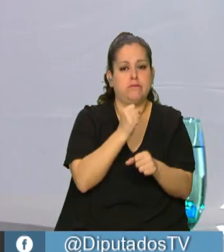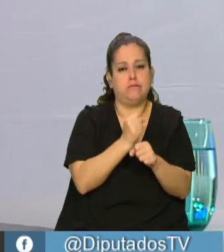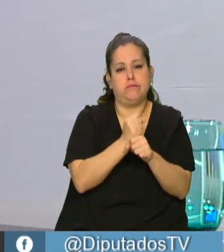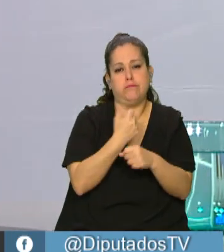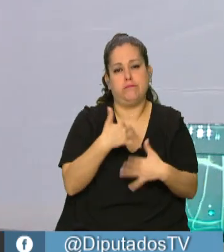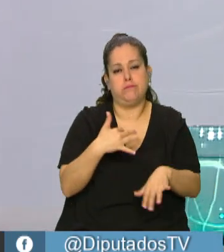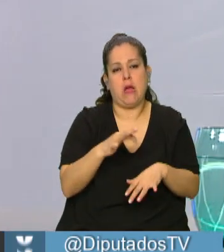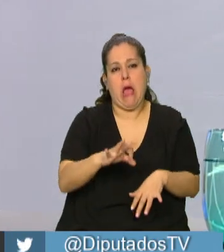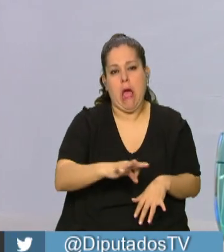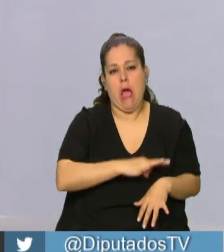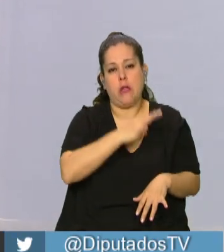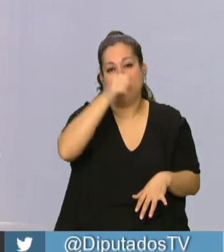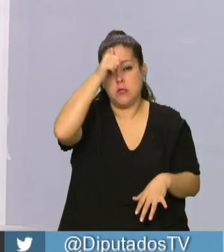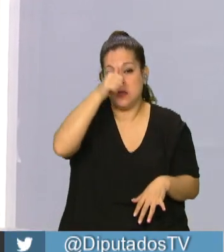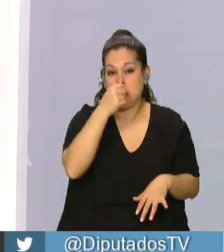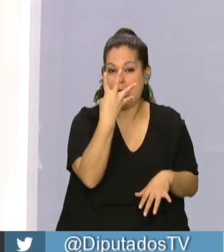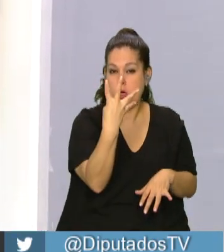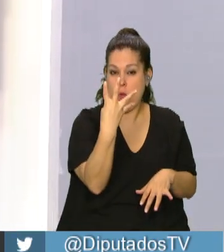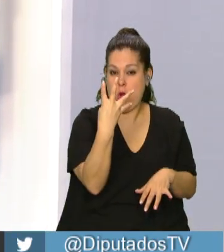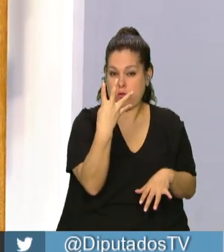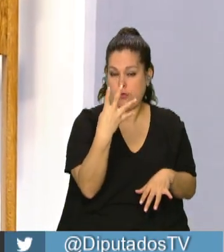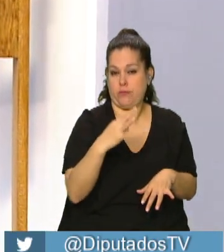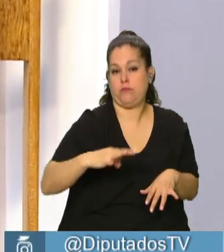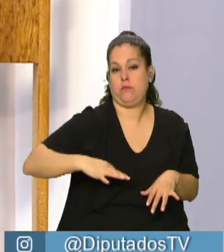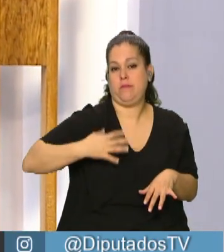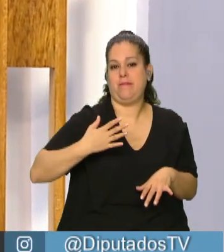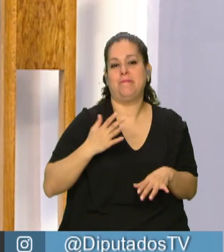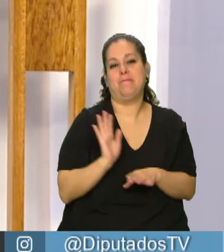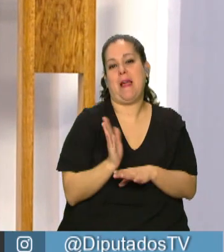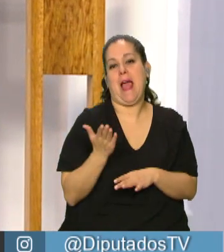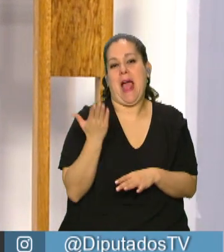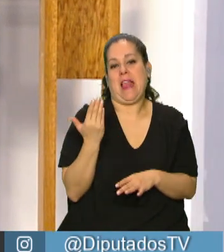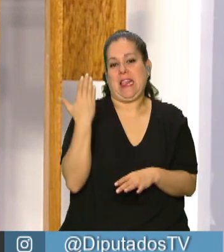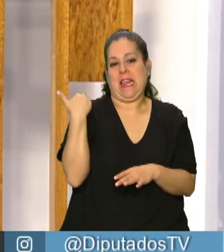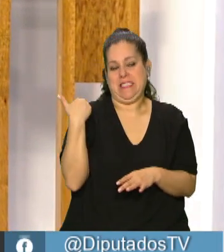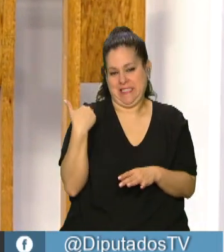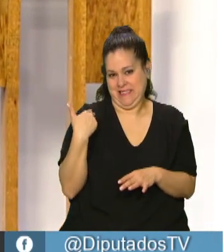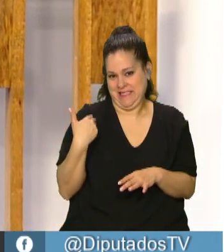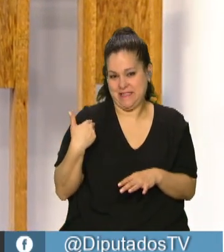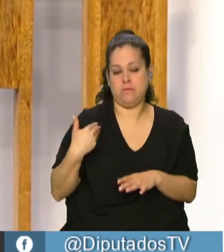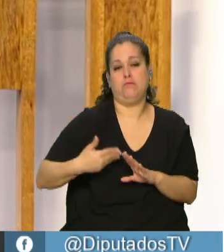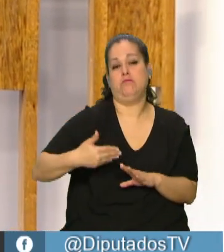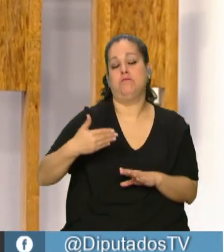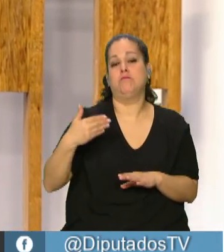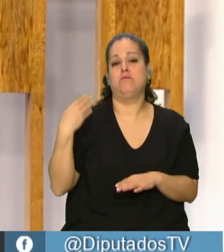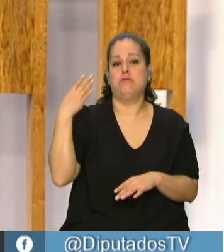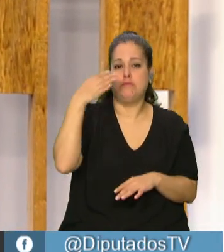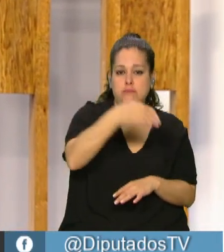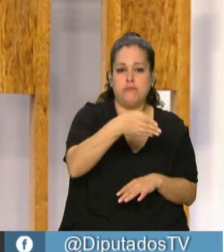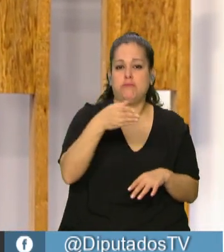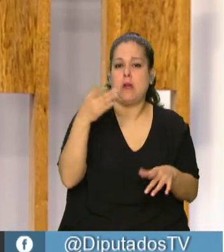año 64, antes de ayer nomás, que concurro a reuniones